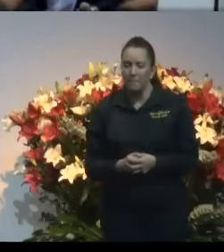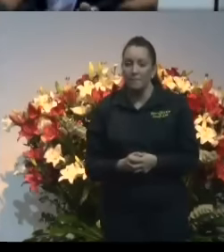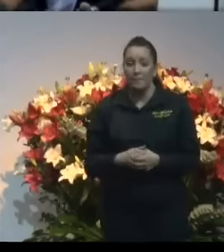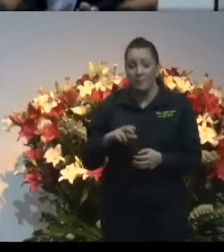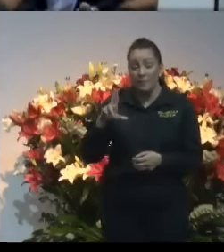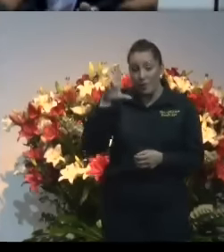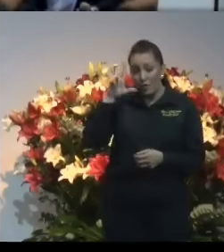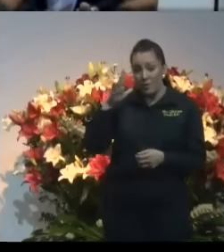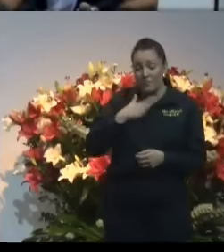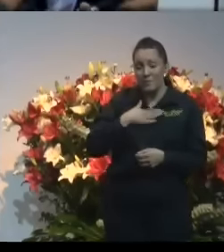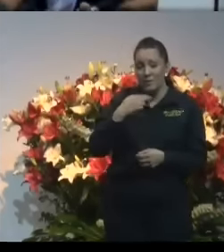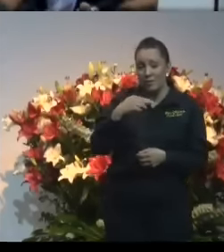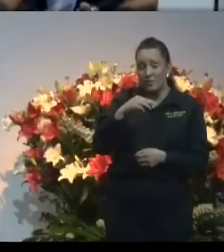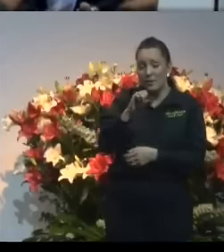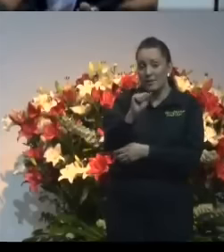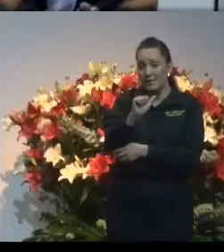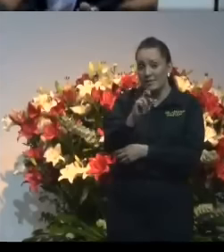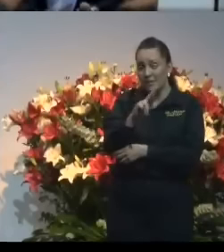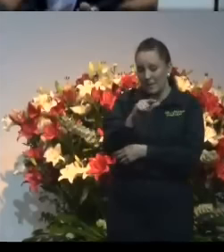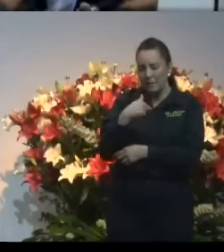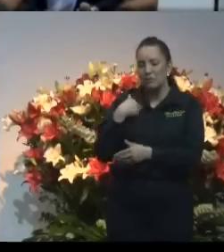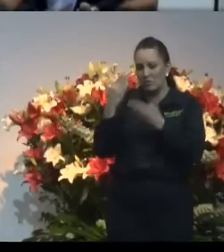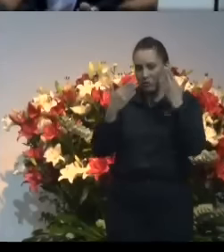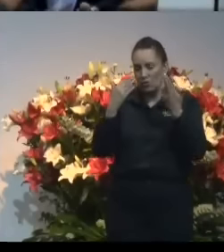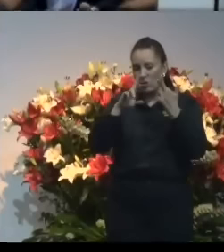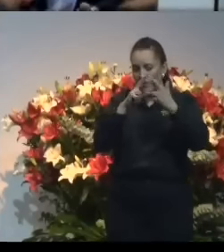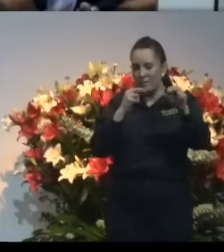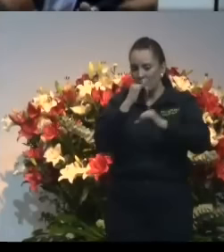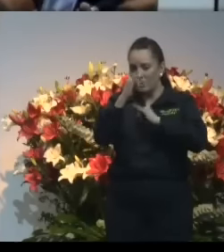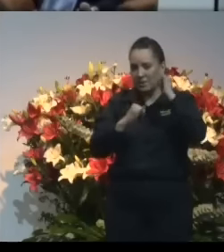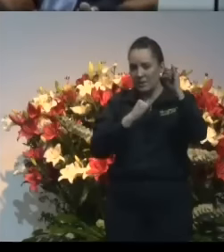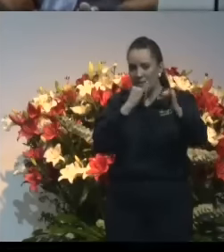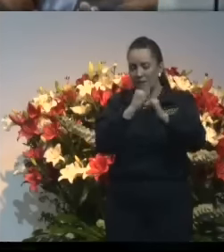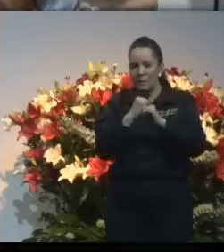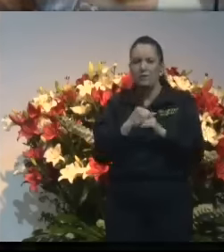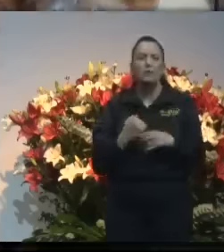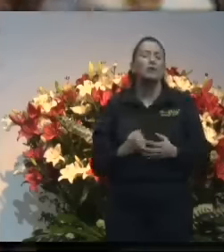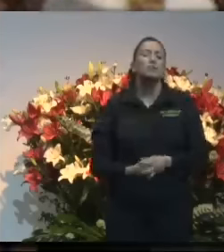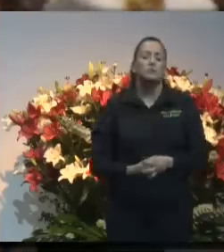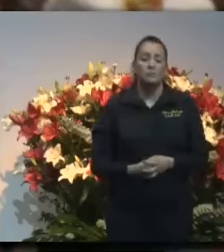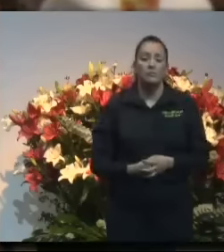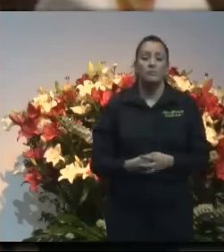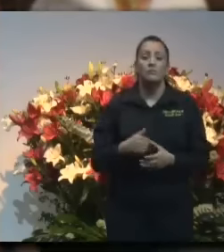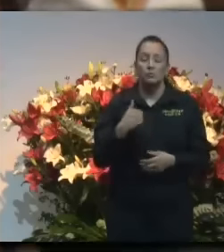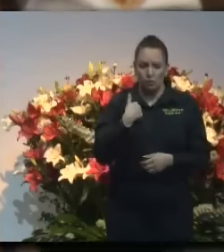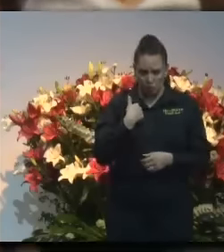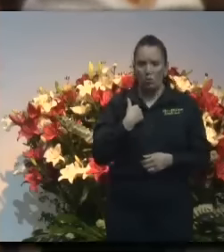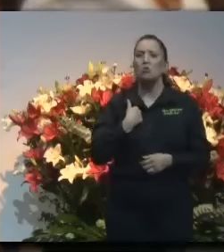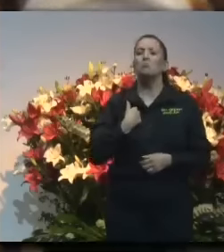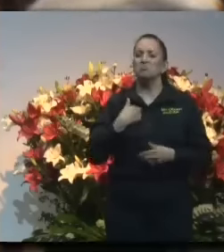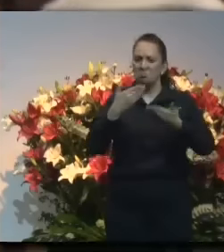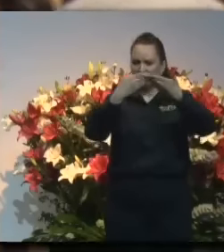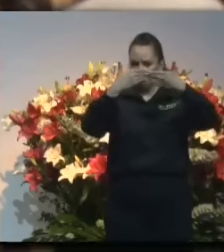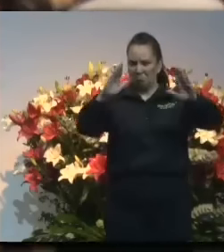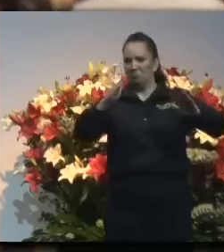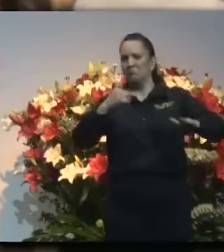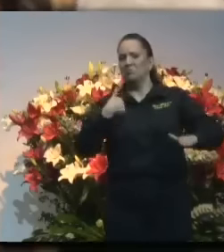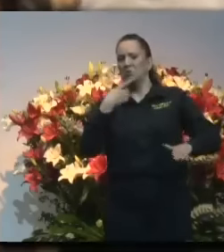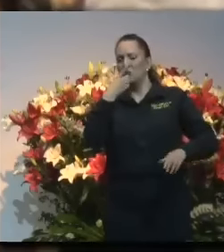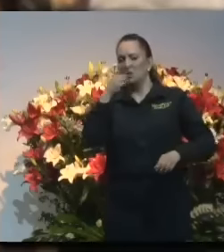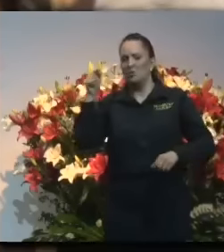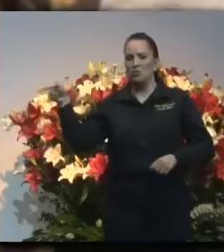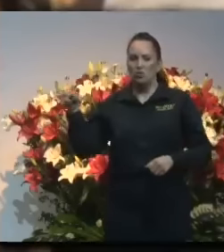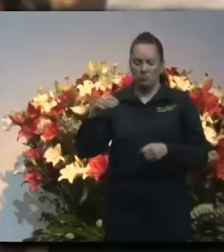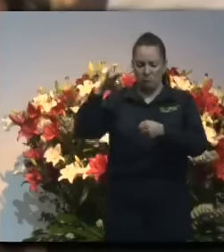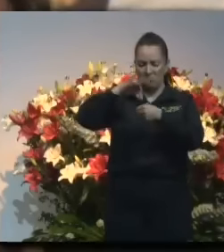Hola Xochitl, yo soy Sara Ramírez de Relaciones Internacionales y yo abiertamente digo que voy a votar por ti, pero tampoco soy un borrego